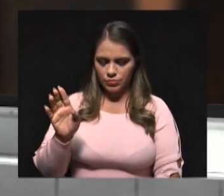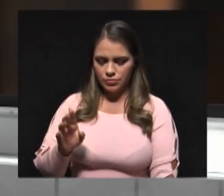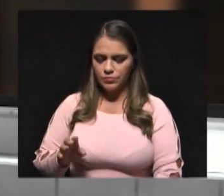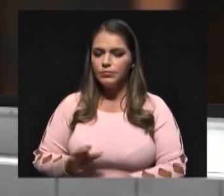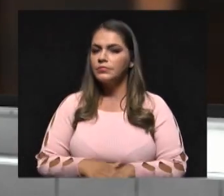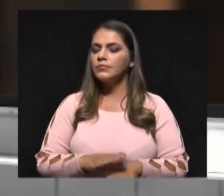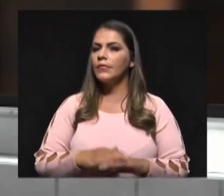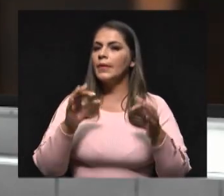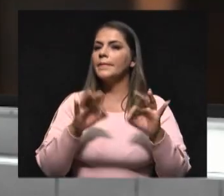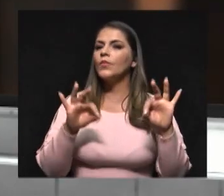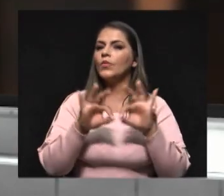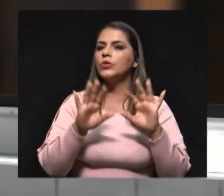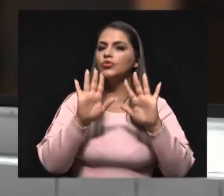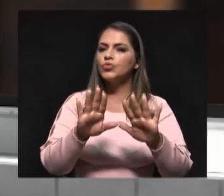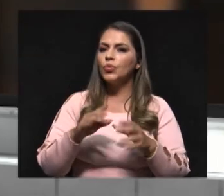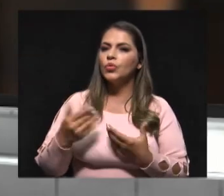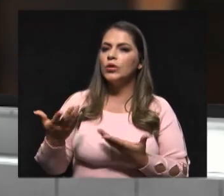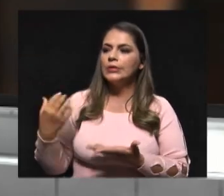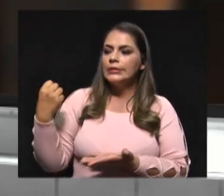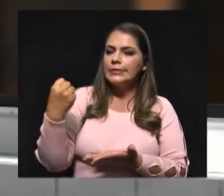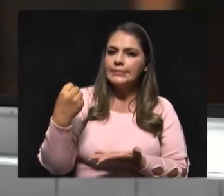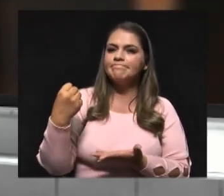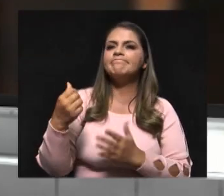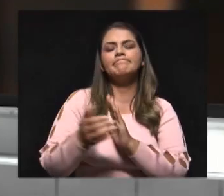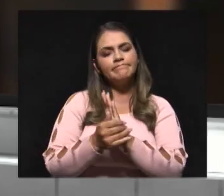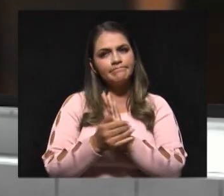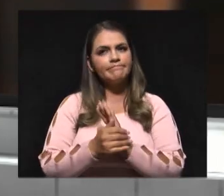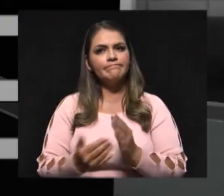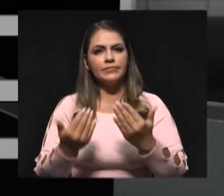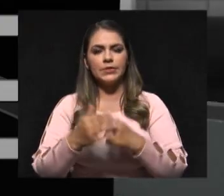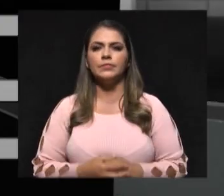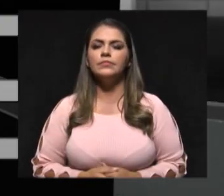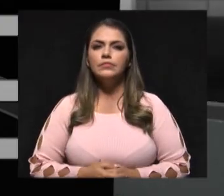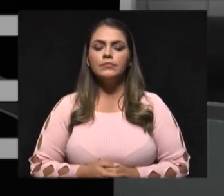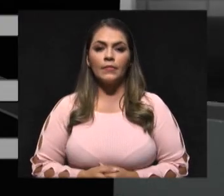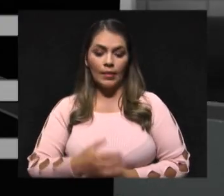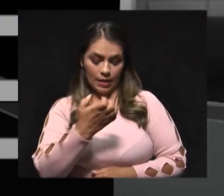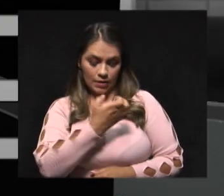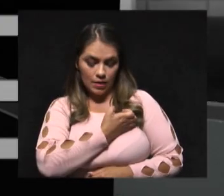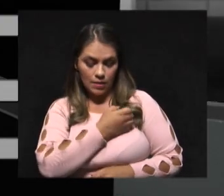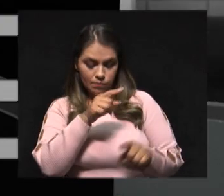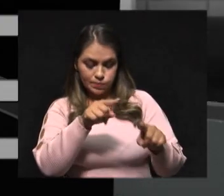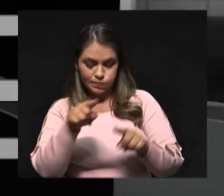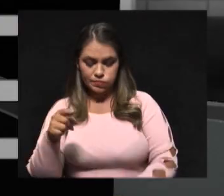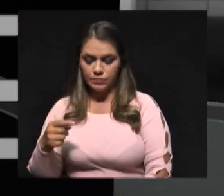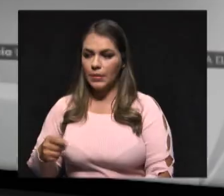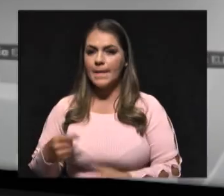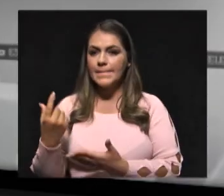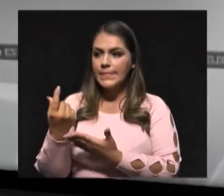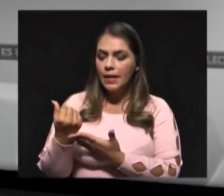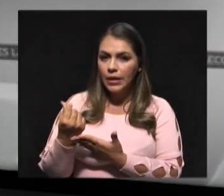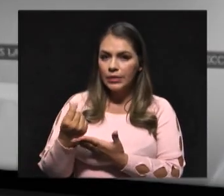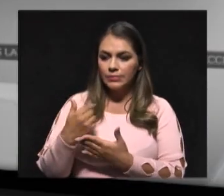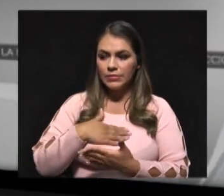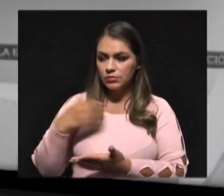que necesita para que realmente se vuelve un potencial y no un inconveniente un alcalde tendría que presupuestar tendría